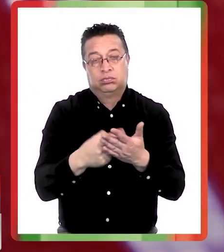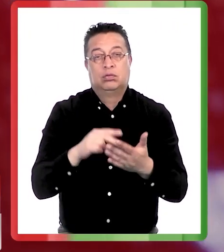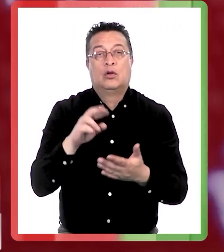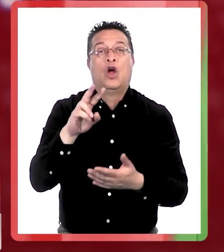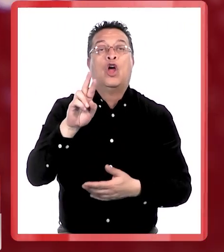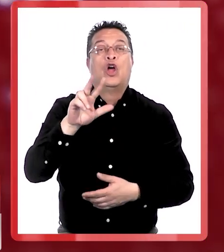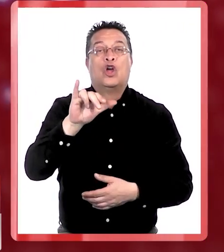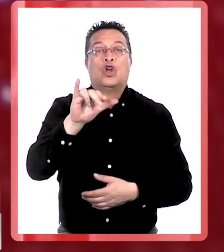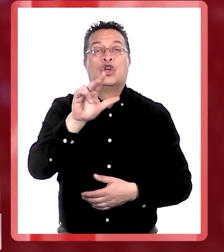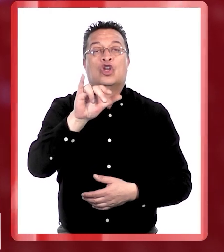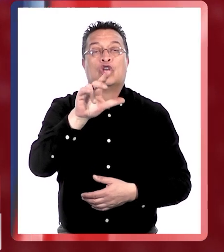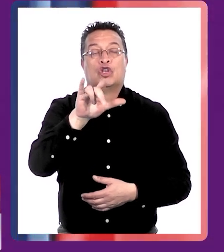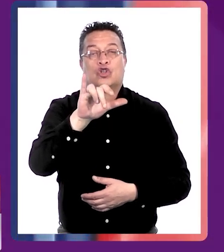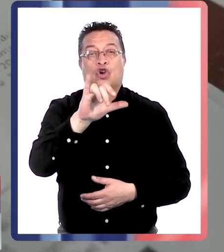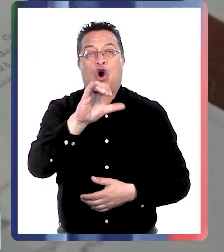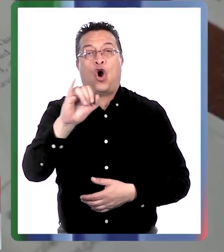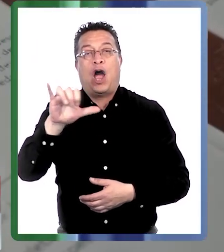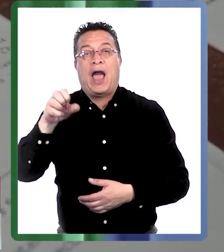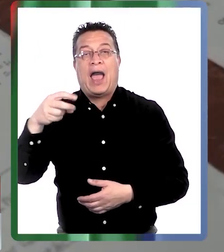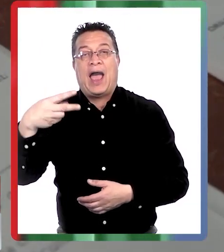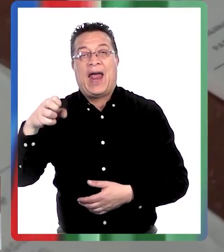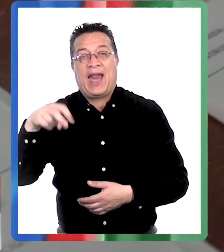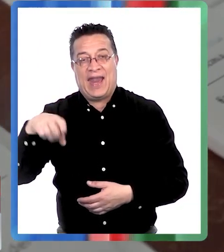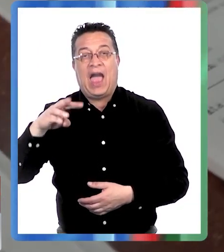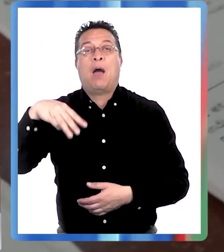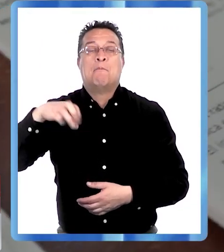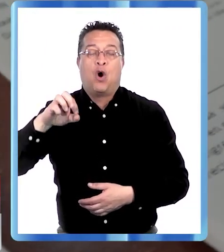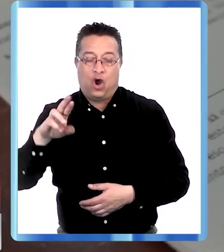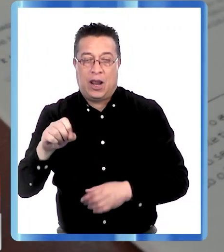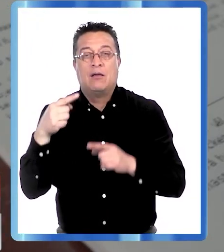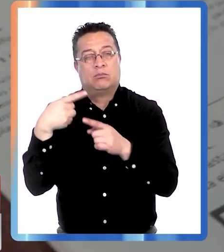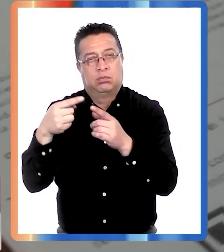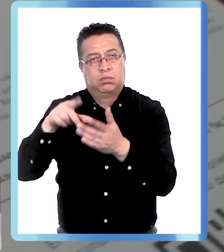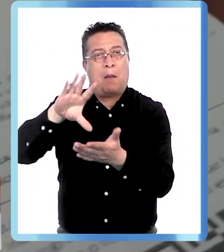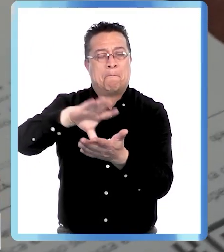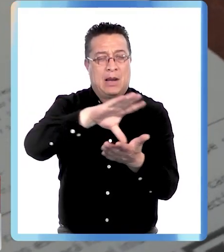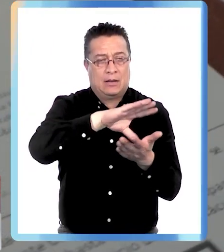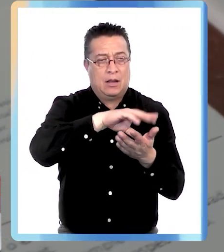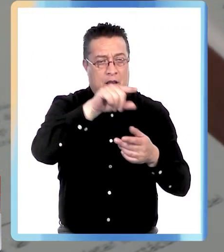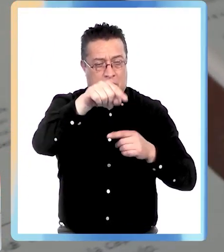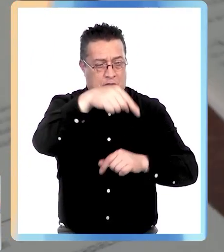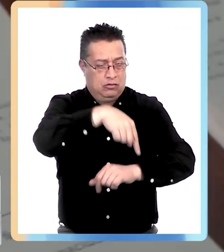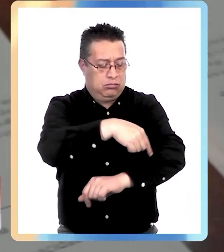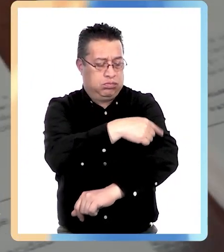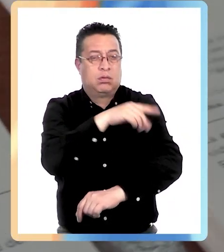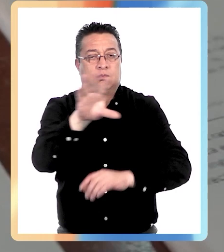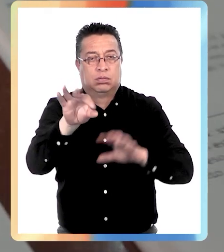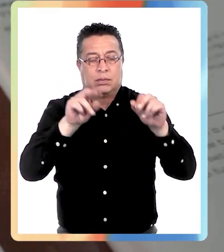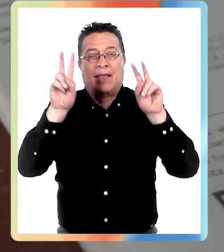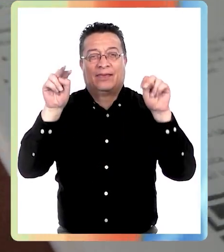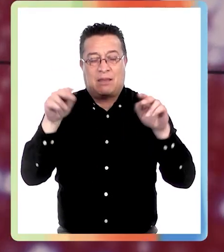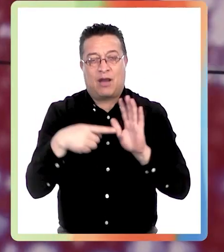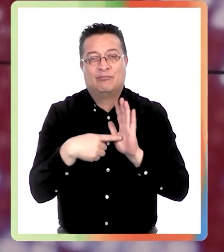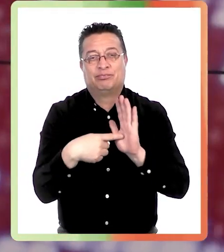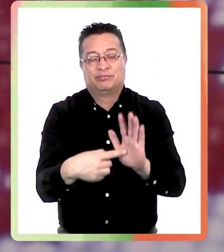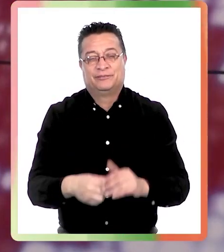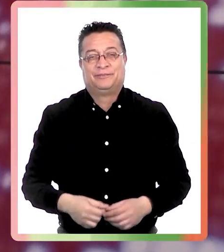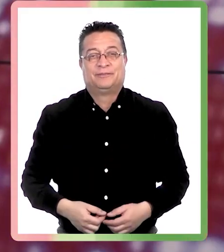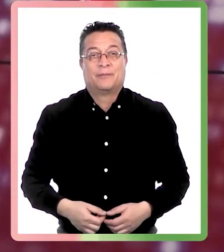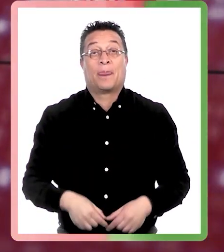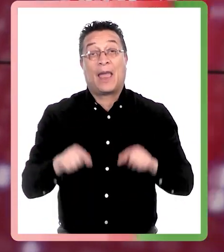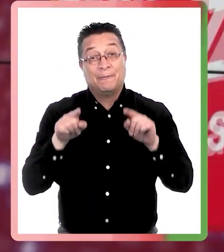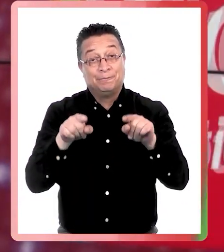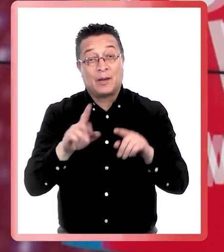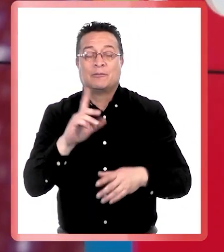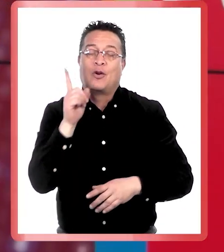Joana Mora, quien seleccionó trabajos de diferentes puntos del país sobre las temáticas señaladas. Y con esto